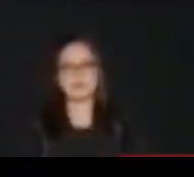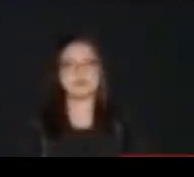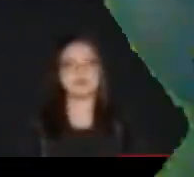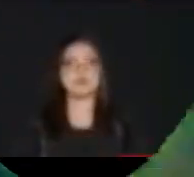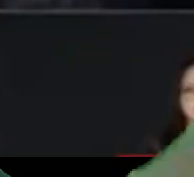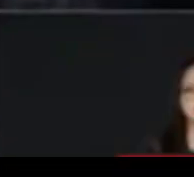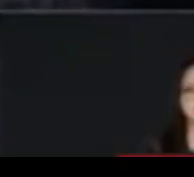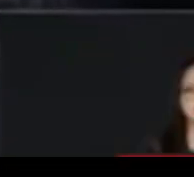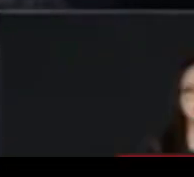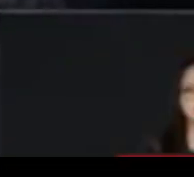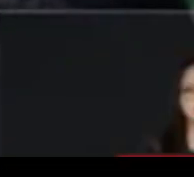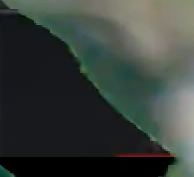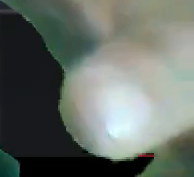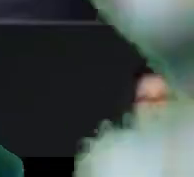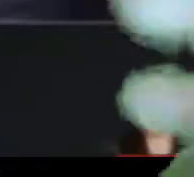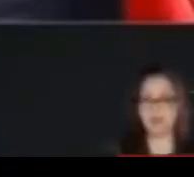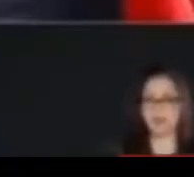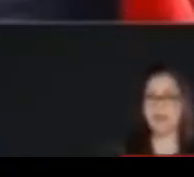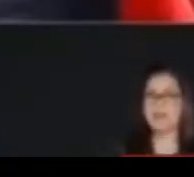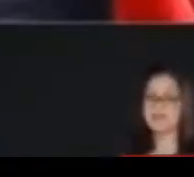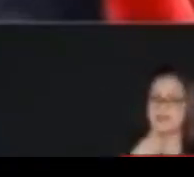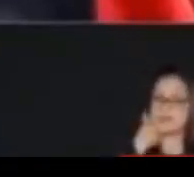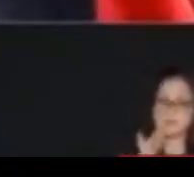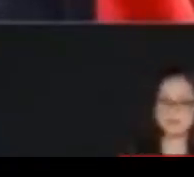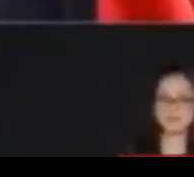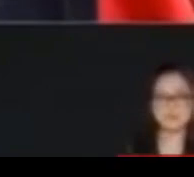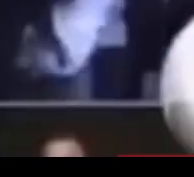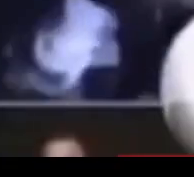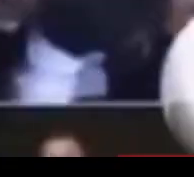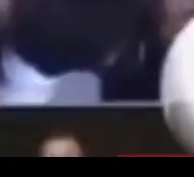pues eso, jeques árabes que vivían del petróleo.